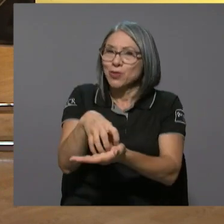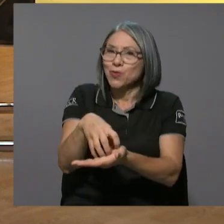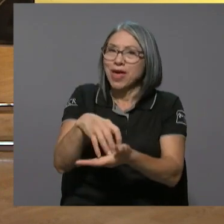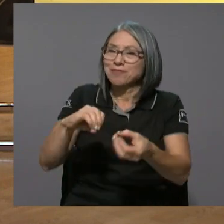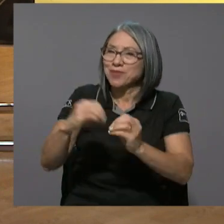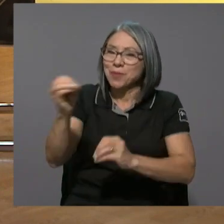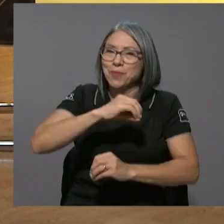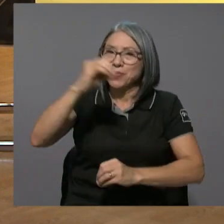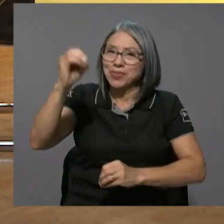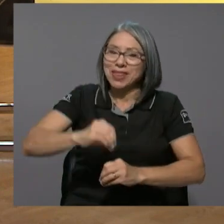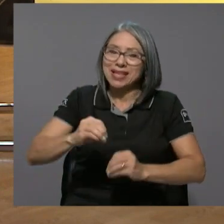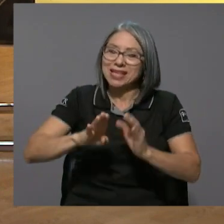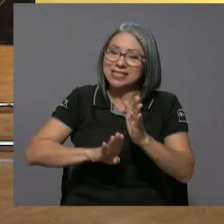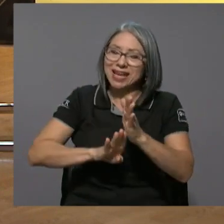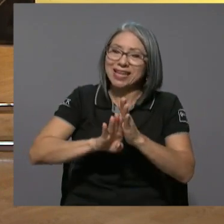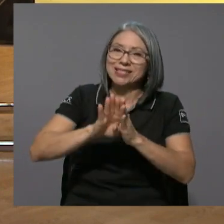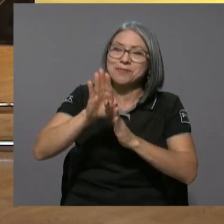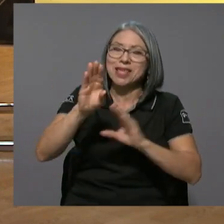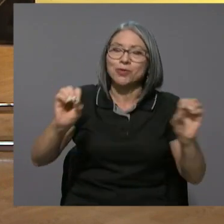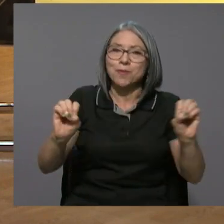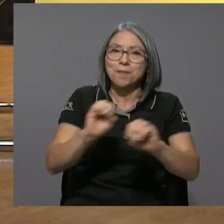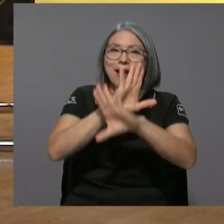de las maravillas de Singapur.